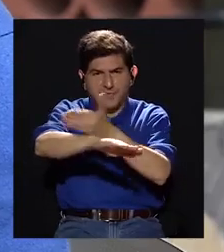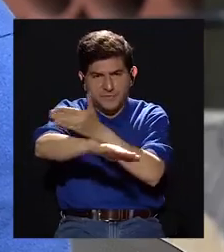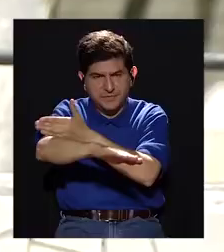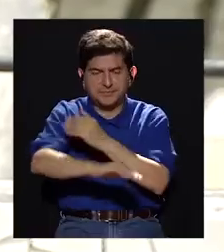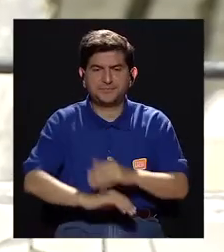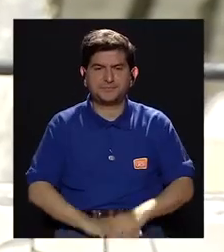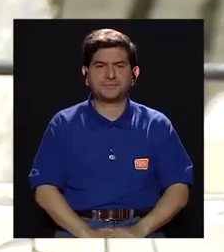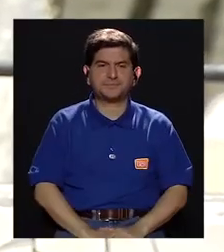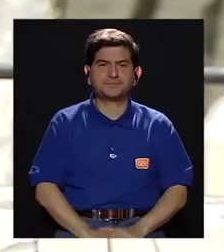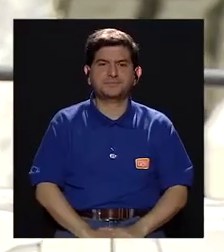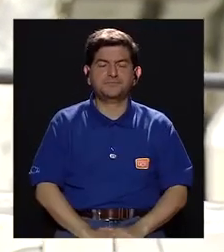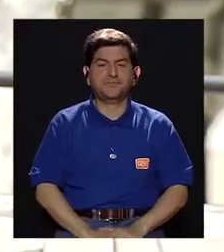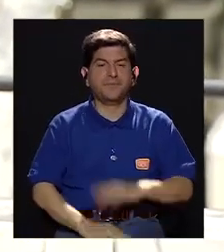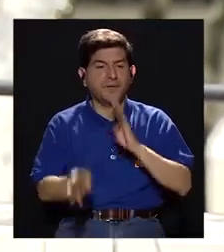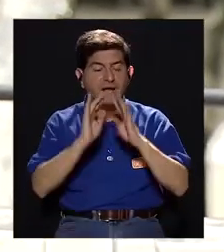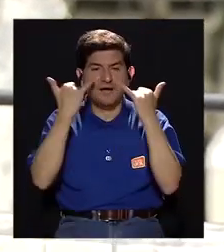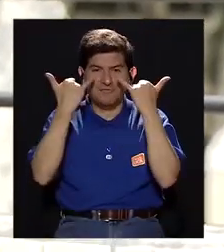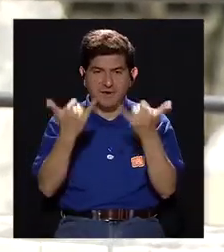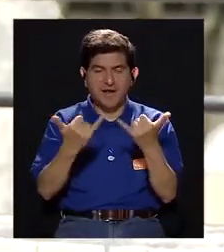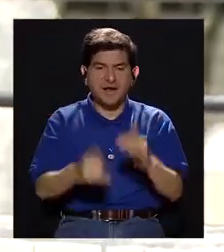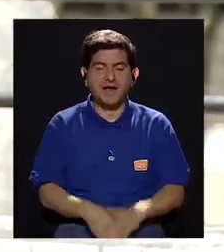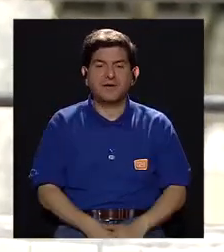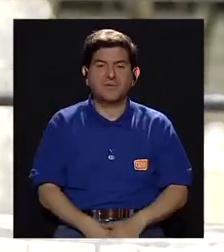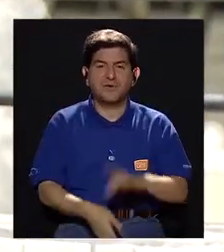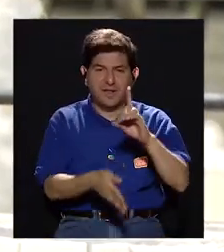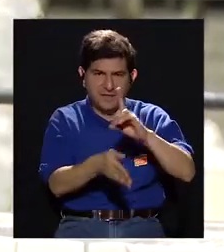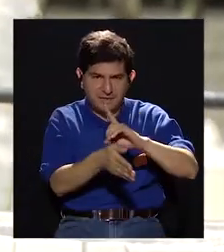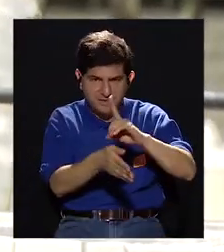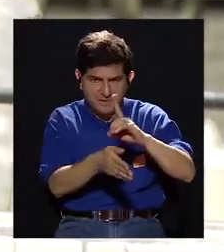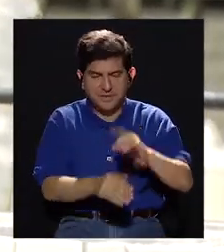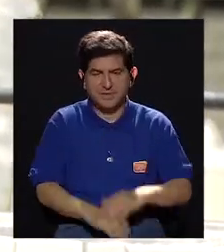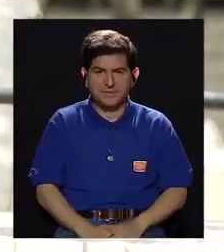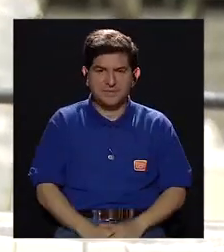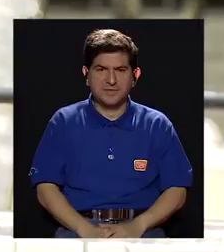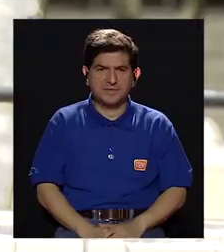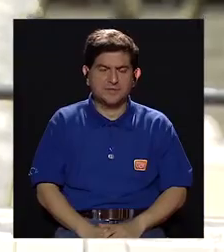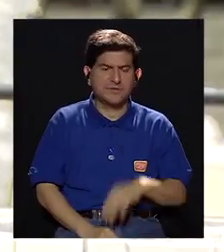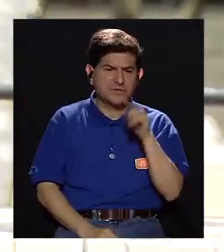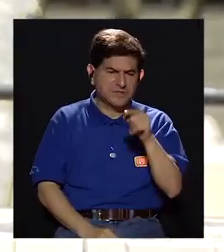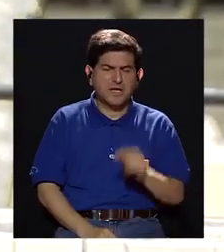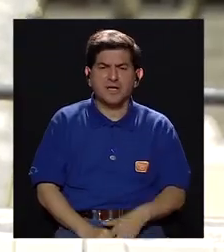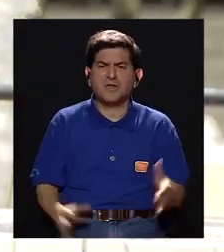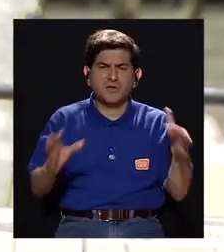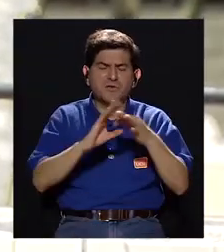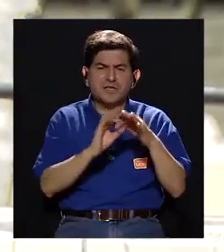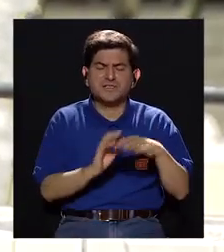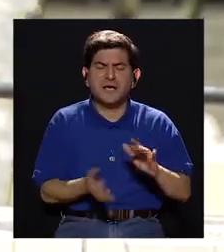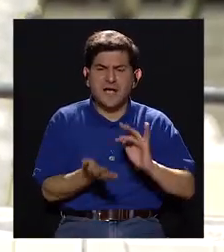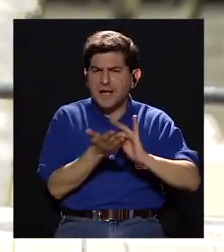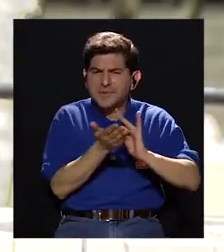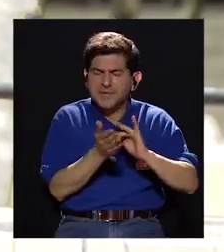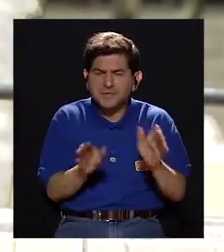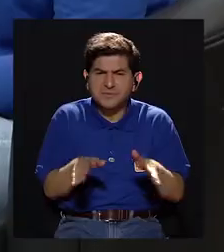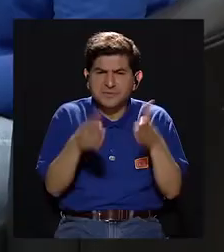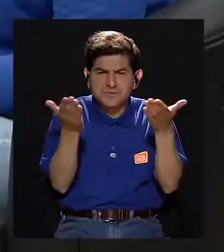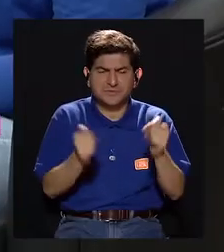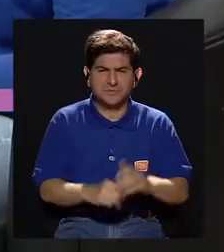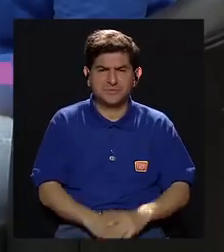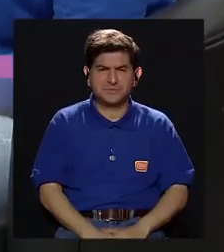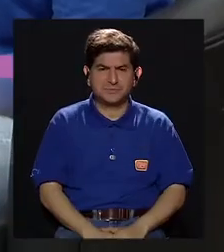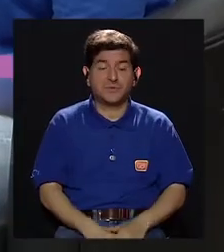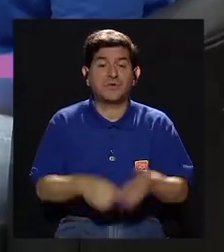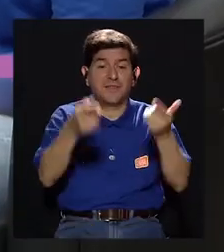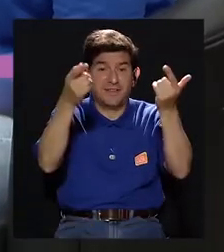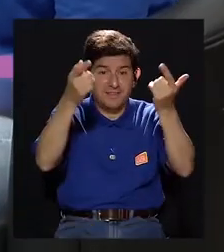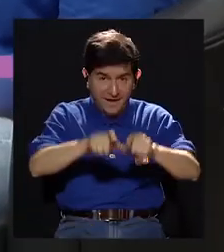creciendo. Bueno, conversemos acerca de la meditación. ¿Qué tiene que ver todo esto con esto, con la meditación? Ah,